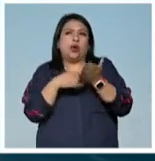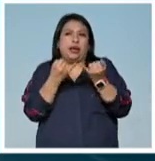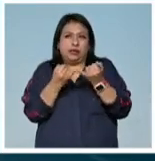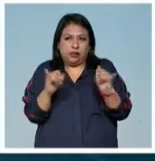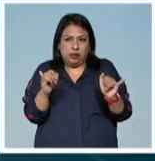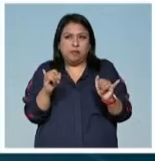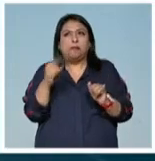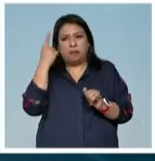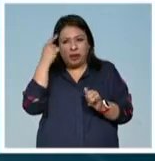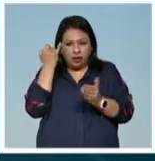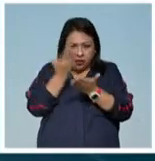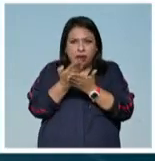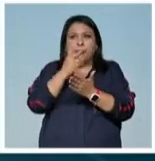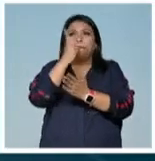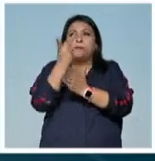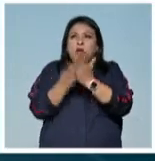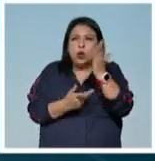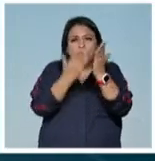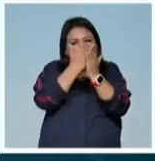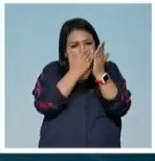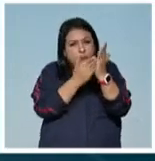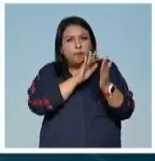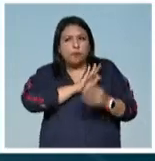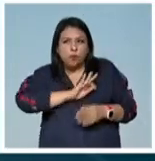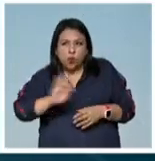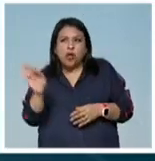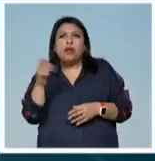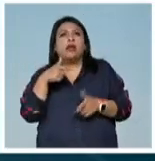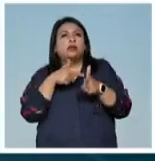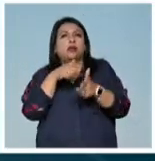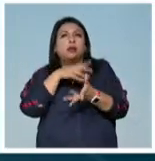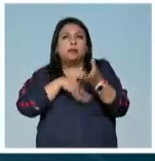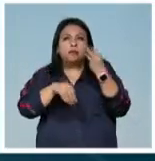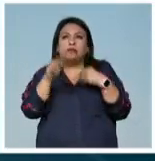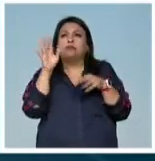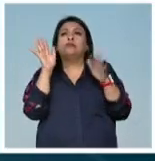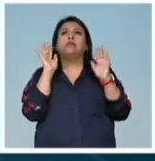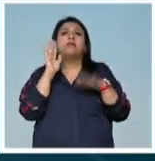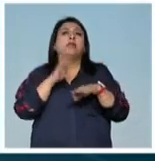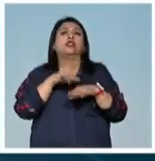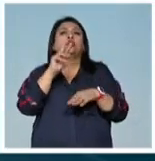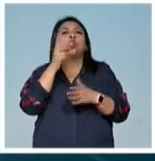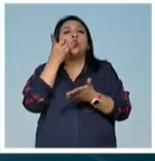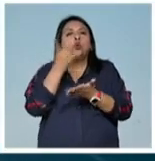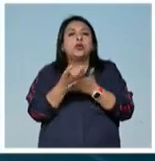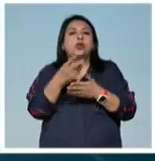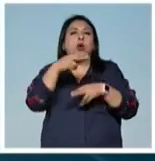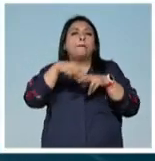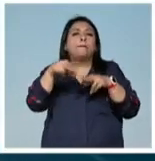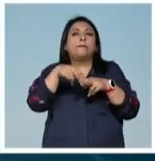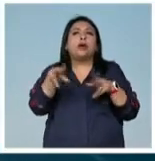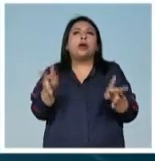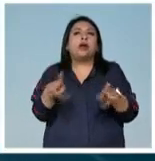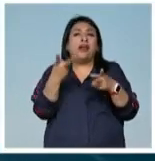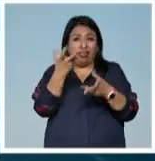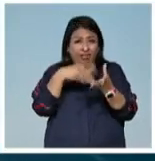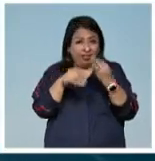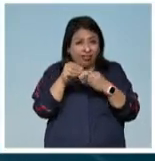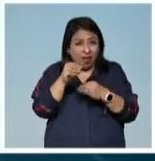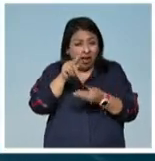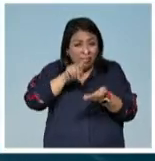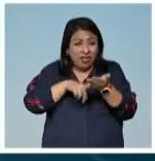para plantear una programación, para permitir subsistir más allá de la taquilla, porque la taquilla no sostiene